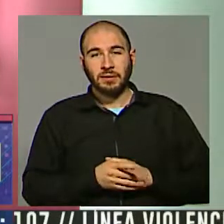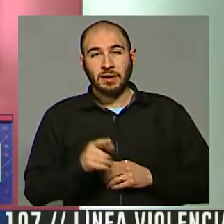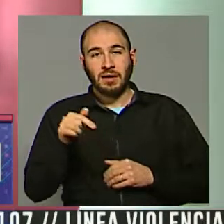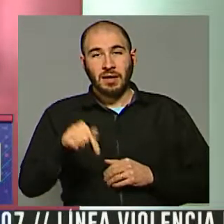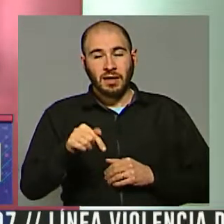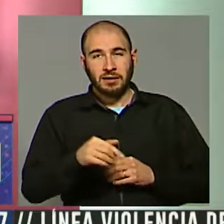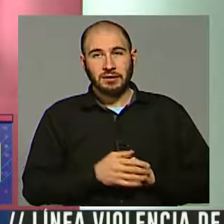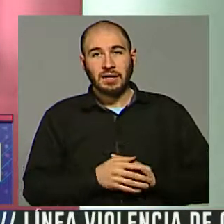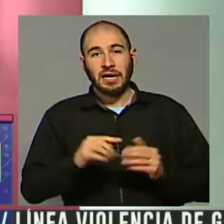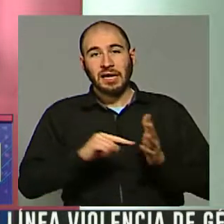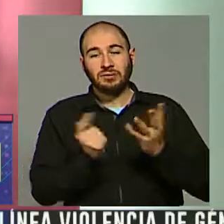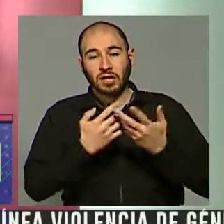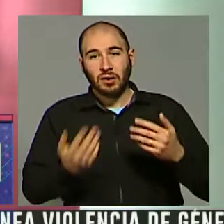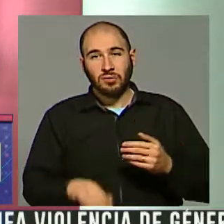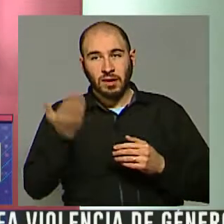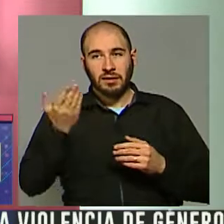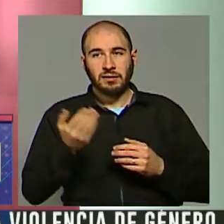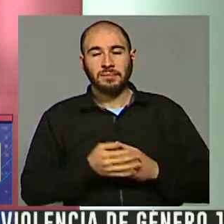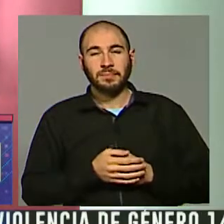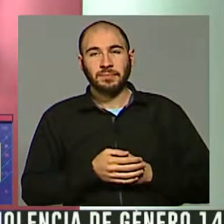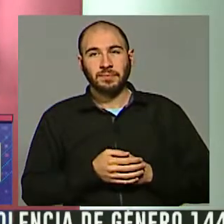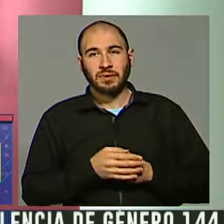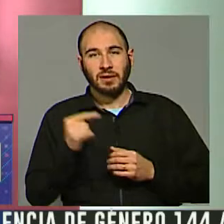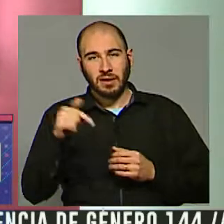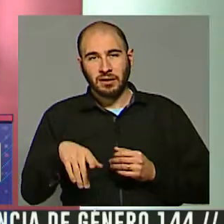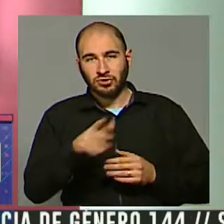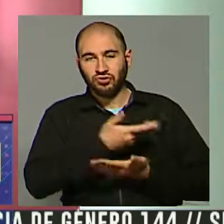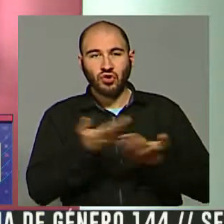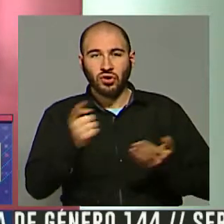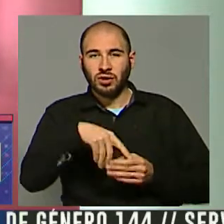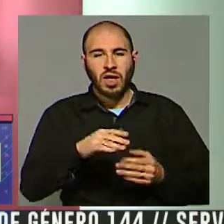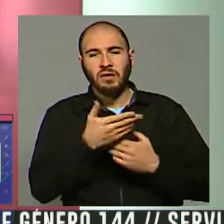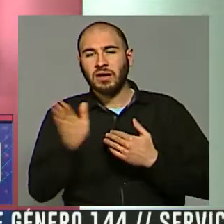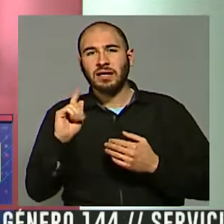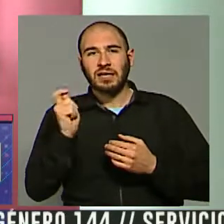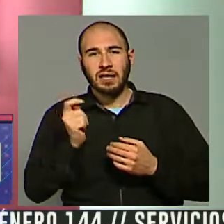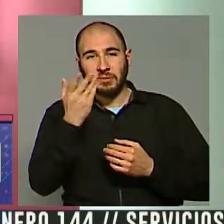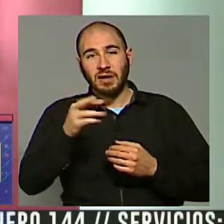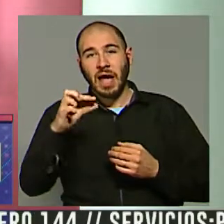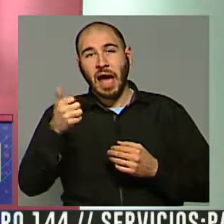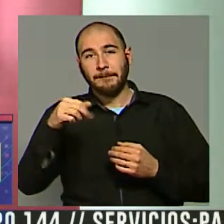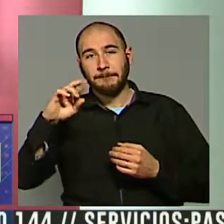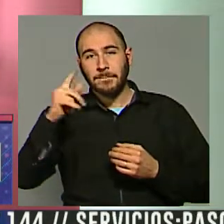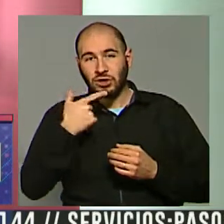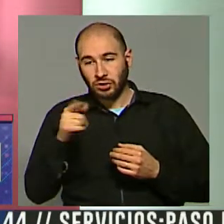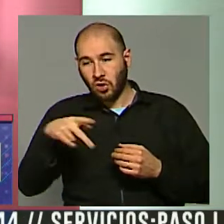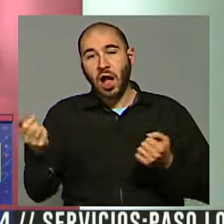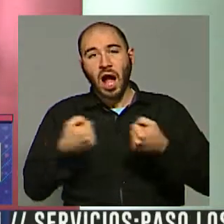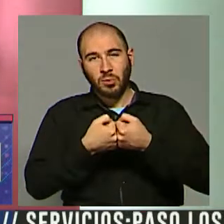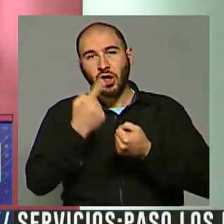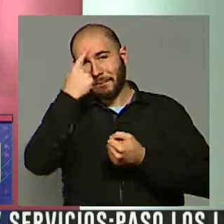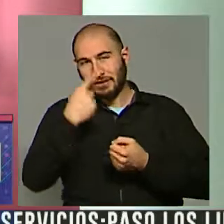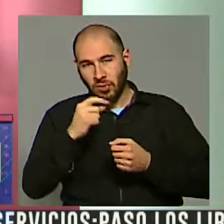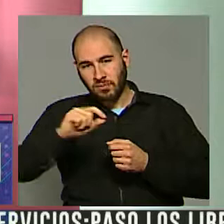esta, digamos, esta cláusula gatillo los termine de algún modo afectando a todos. ¿Quiénes estarían por afuera? La gente de AMPROS, que arreglaron de forma